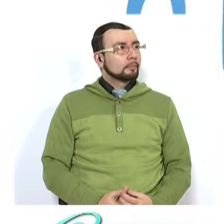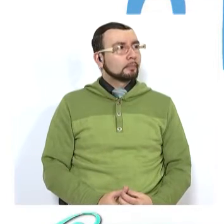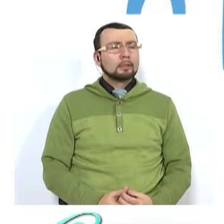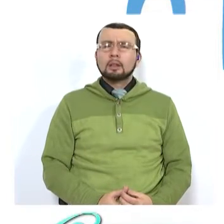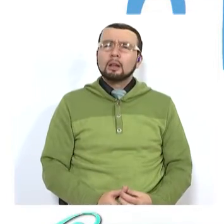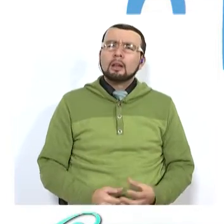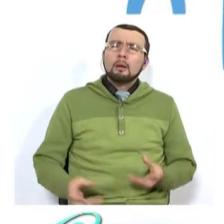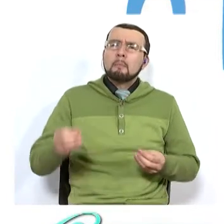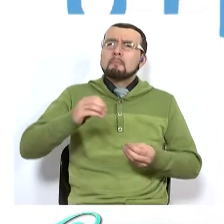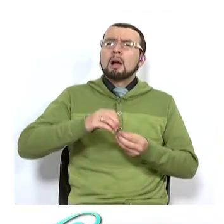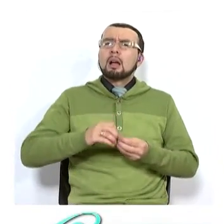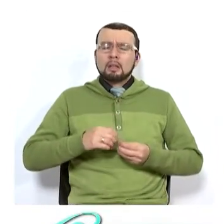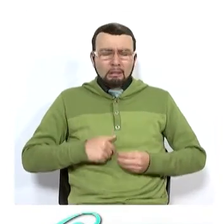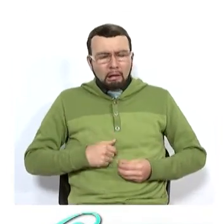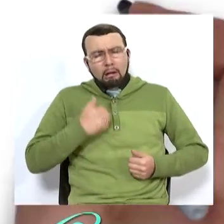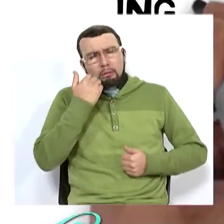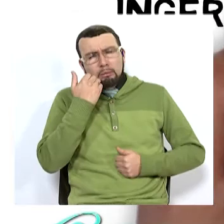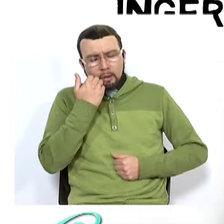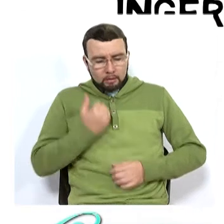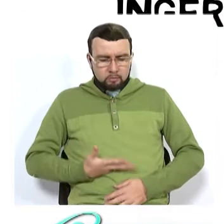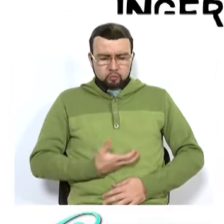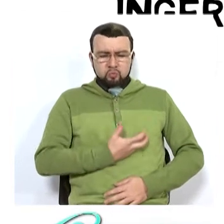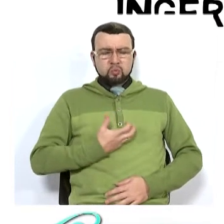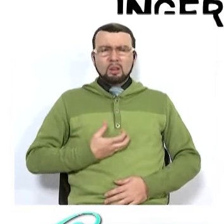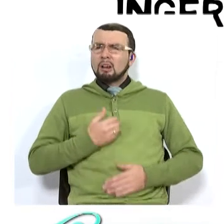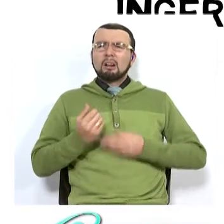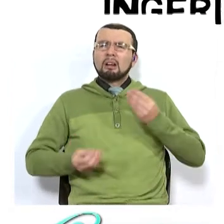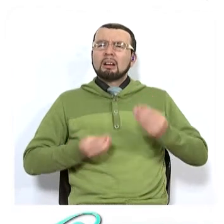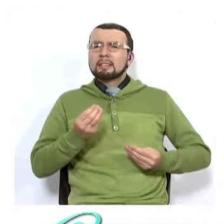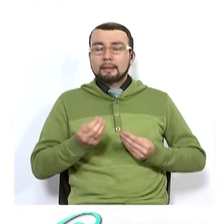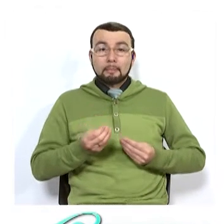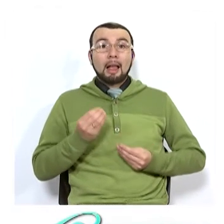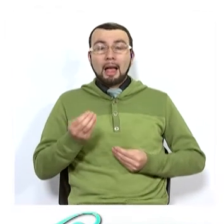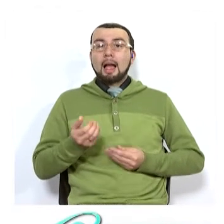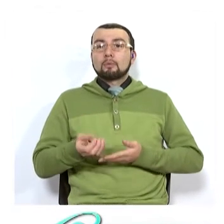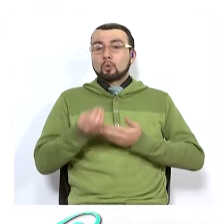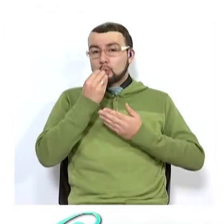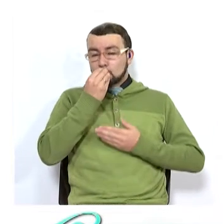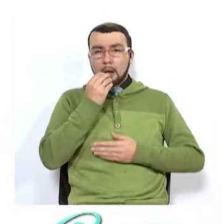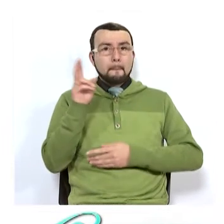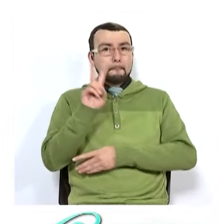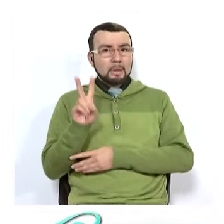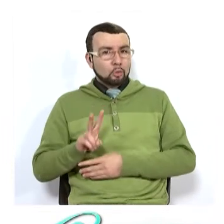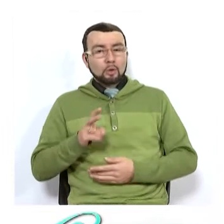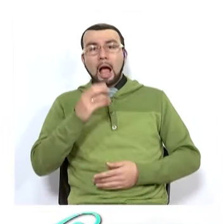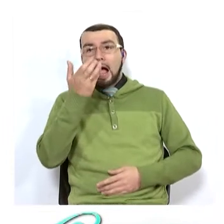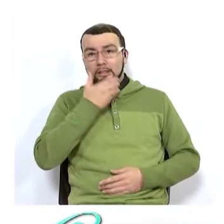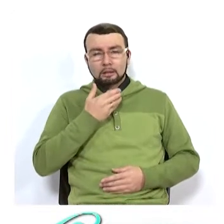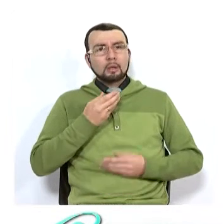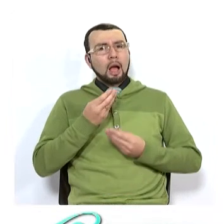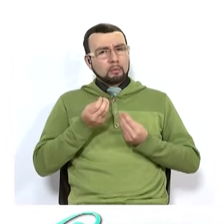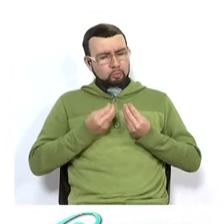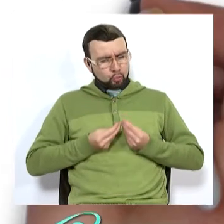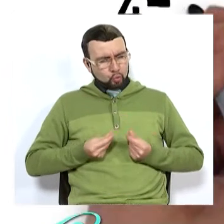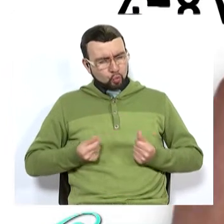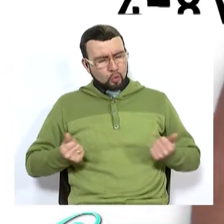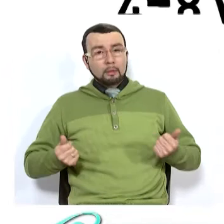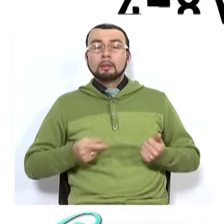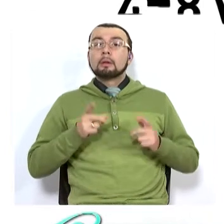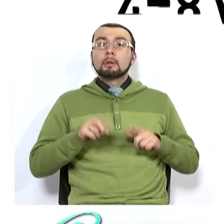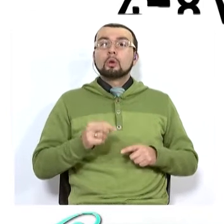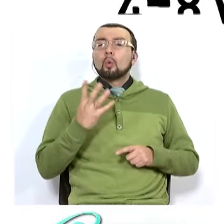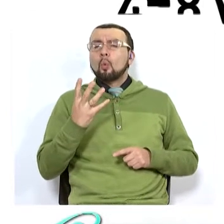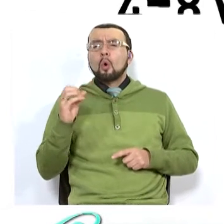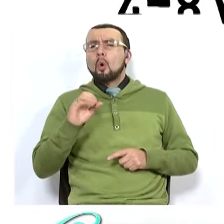Otra manera de detener la progresión de la gastritis es ingerir alimentos de consistencia blanda como verduras y frutas cocidas, ingerir entre 4 y